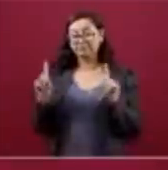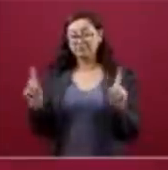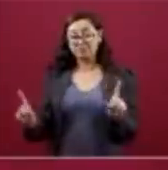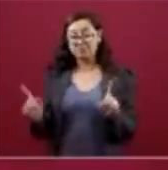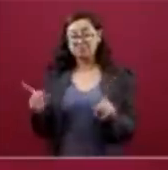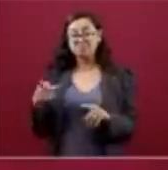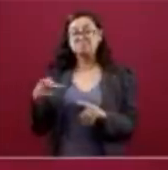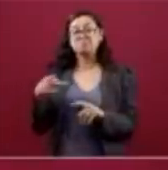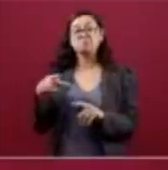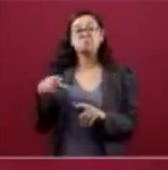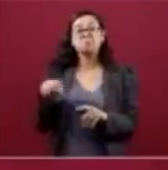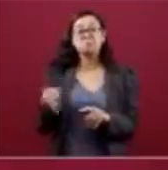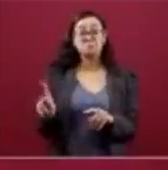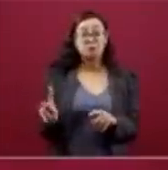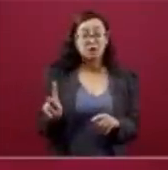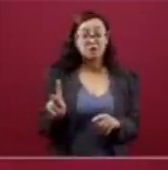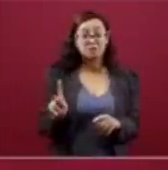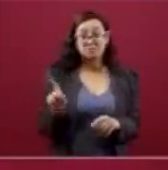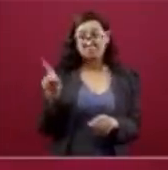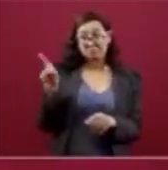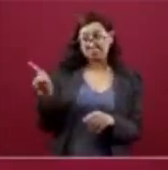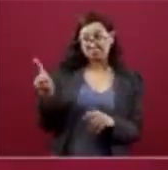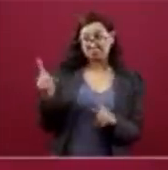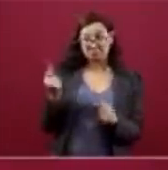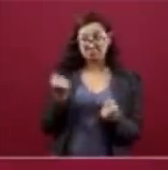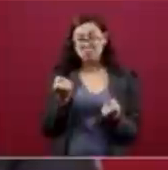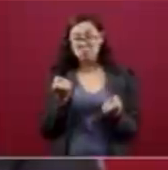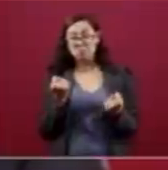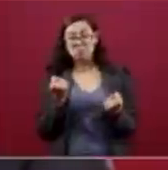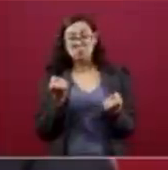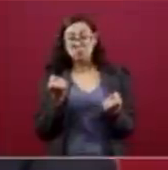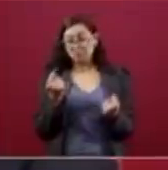sí, él consideraba,